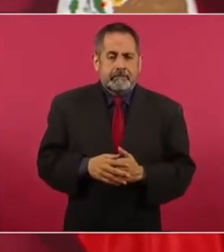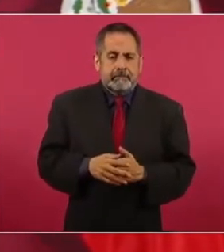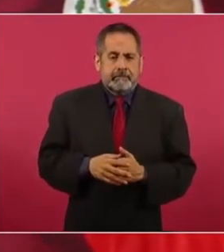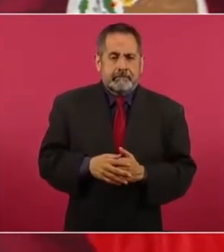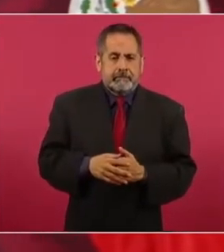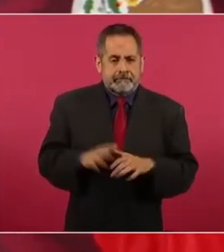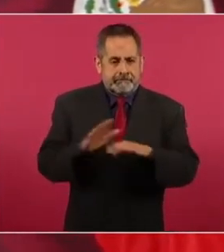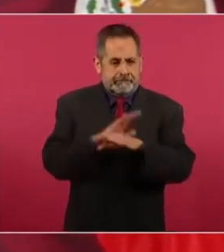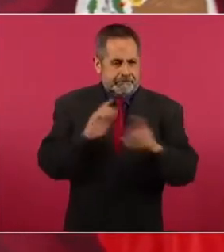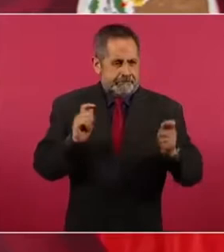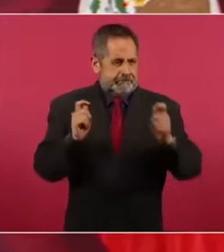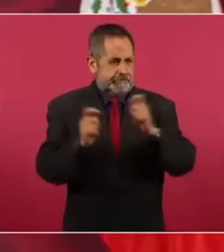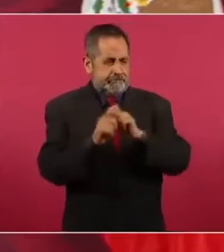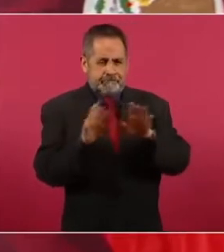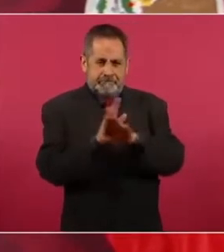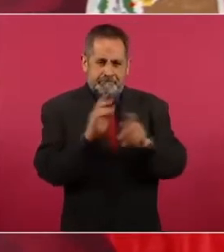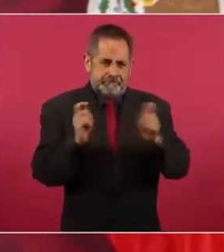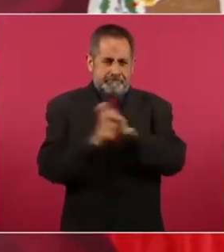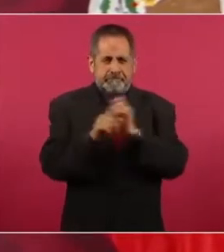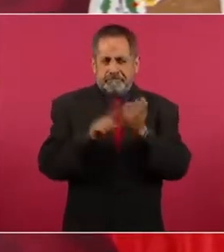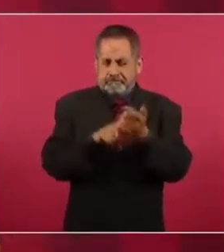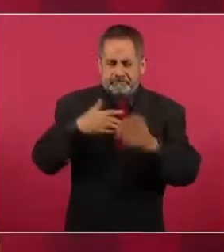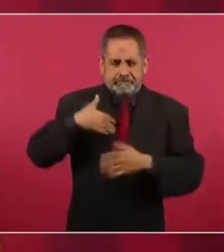la transformación, el cambio,